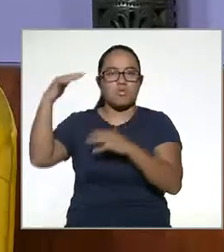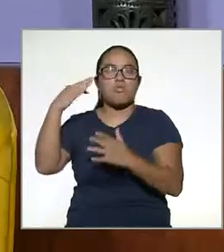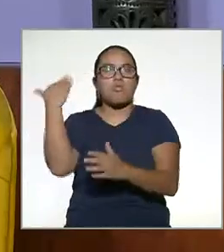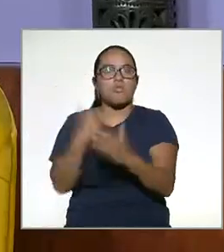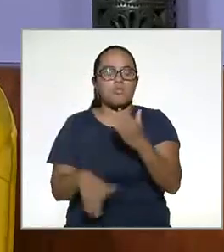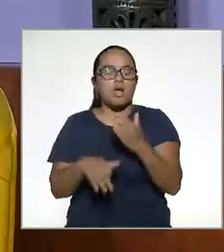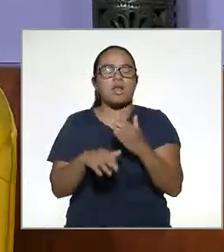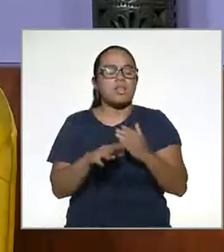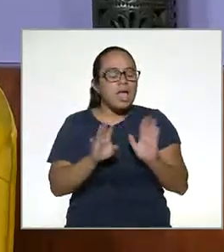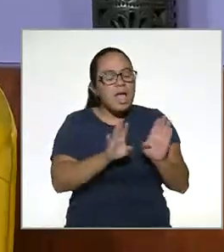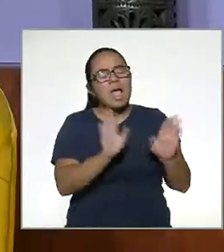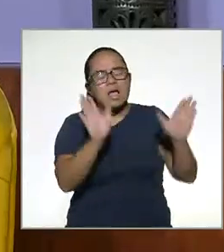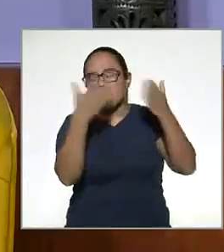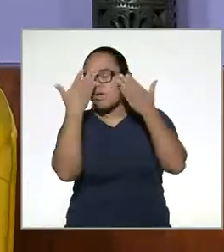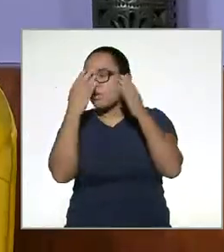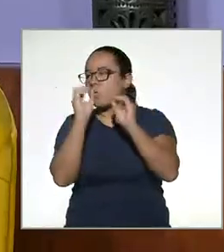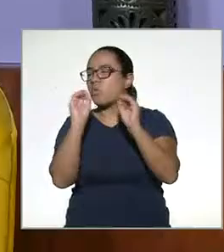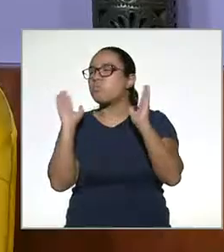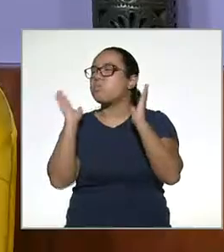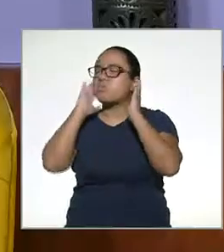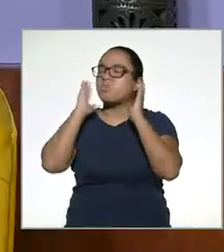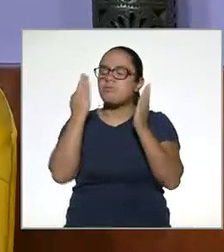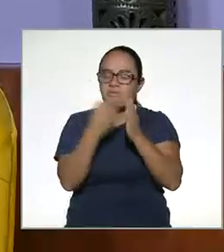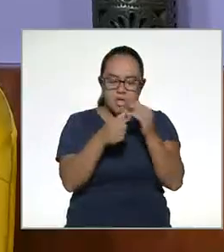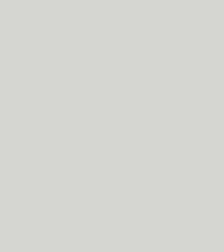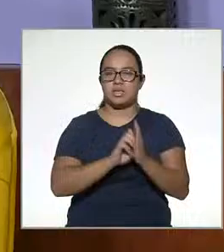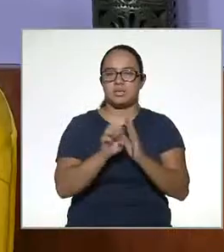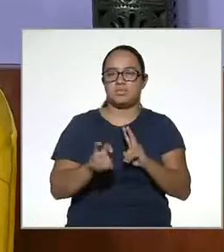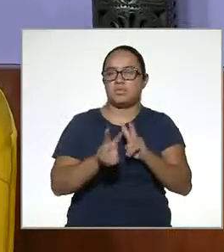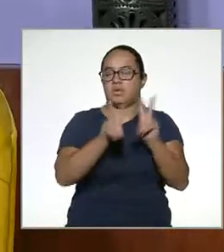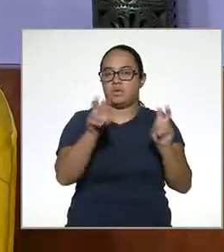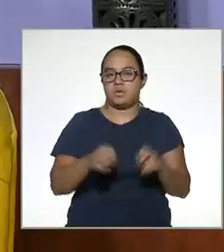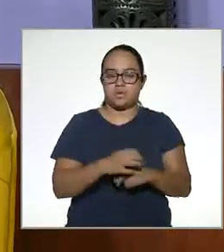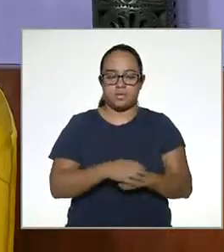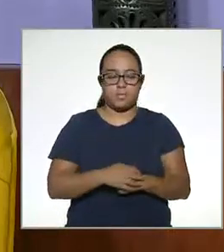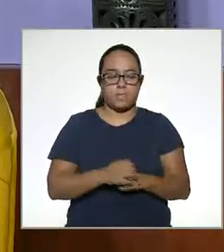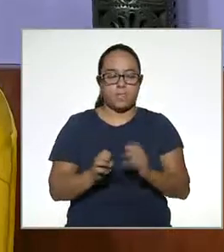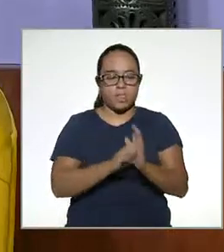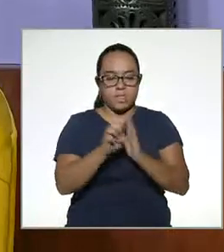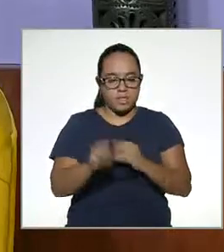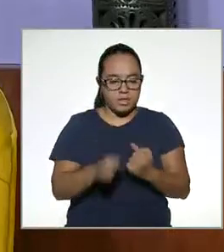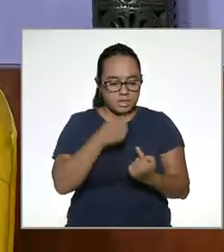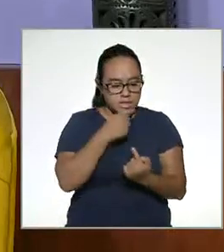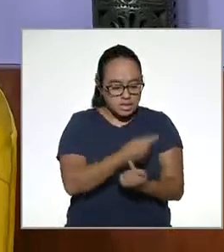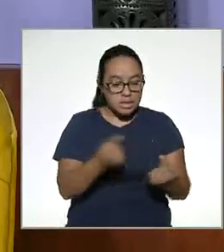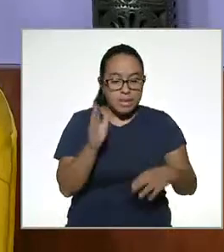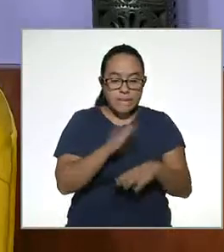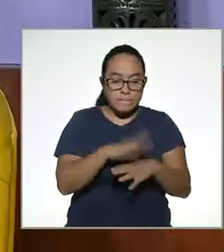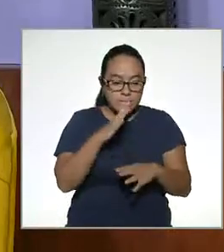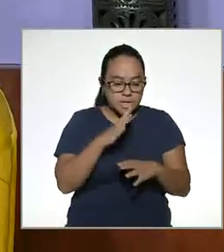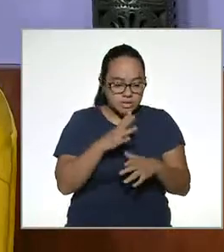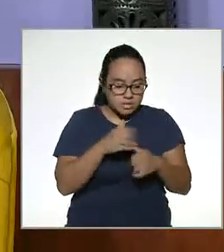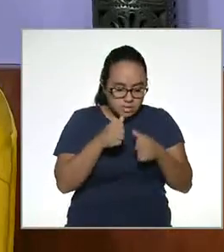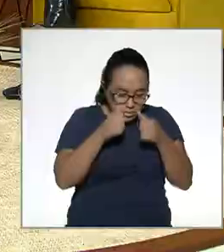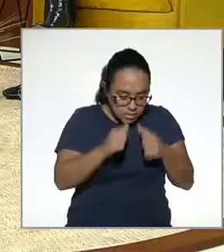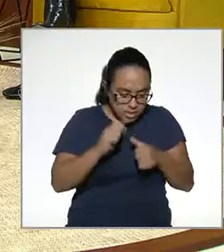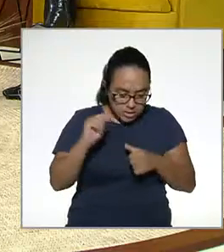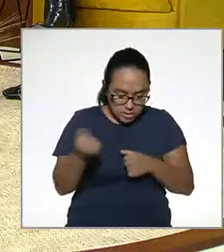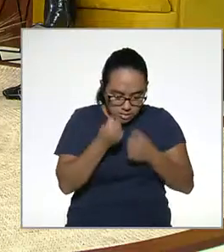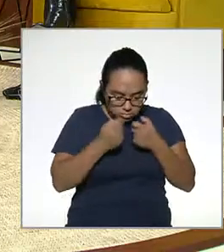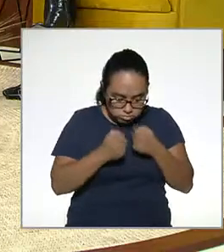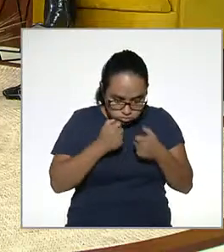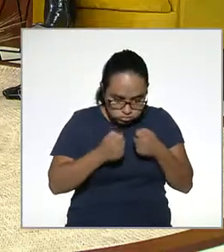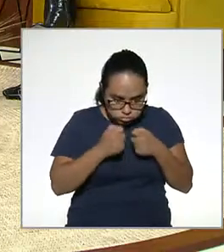alcanzar a escuchar o a leer pues justo ese lenguaje el repliegue de los niños a los dispositivos necesarios electrónicos